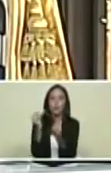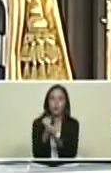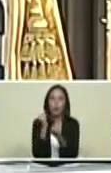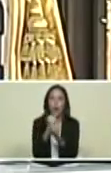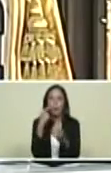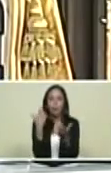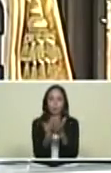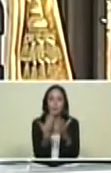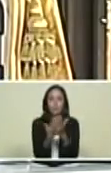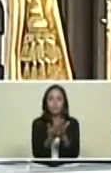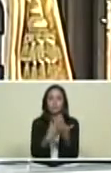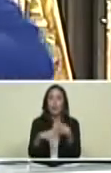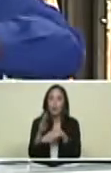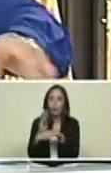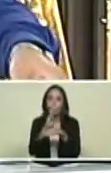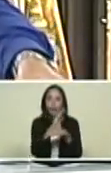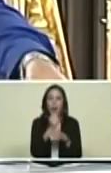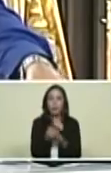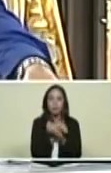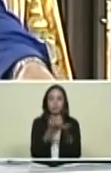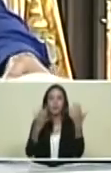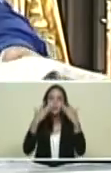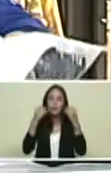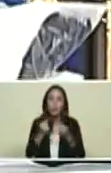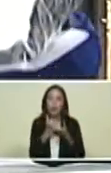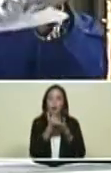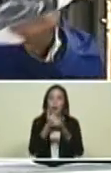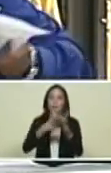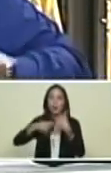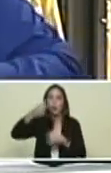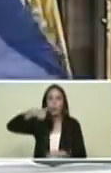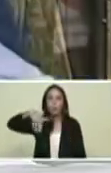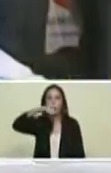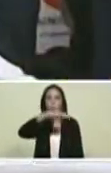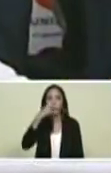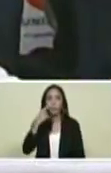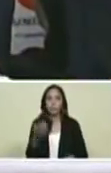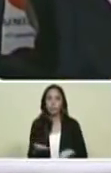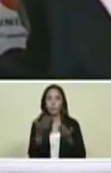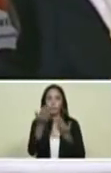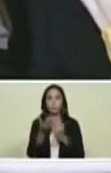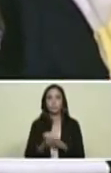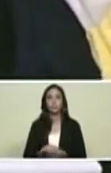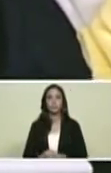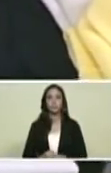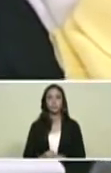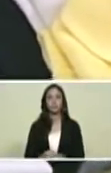de protección, de seguridad social. Aquí están, ¿ves? Igualmente.